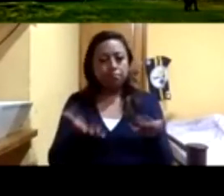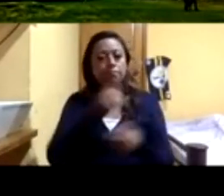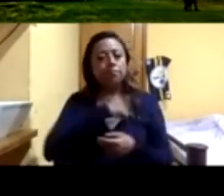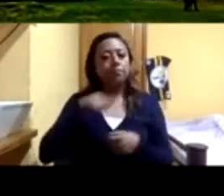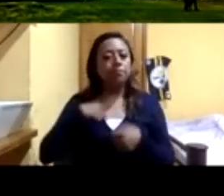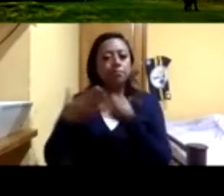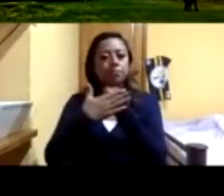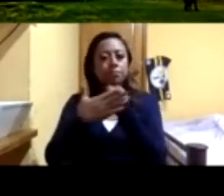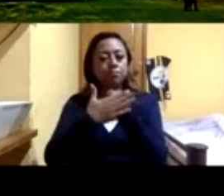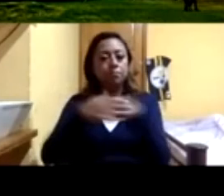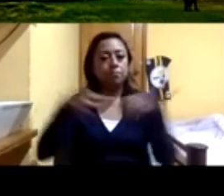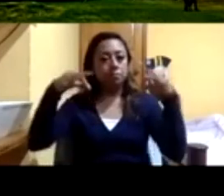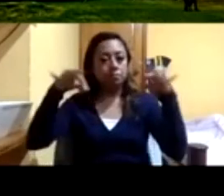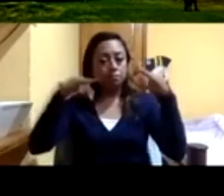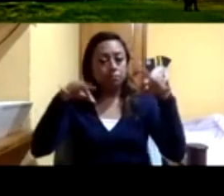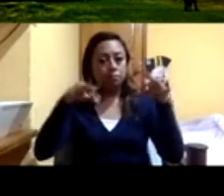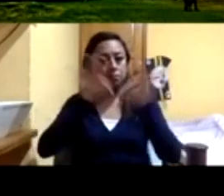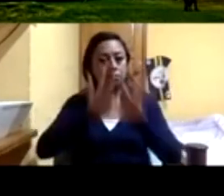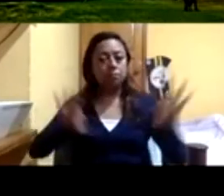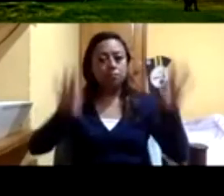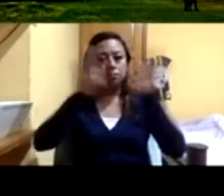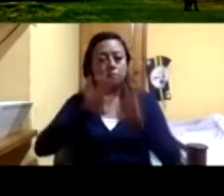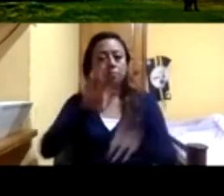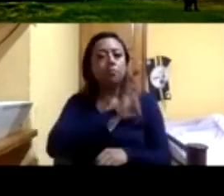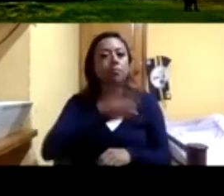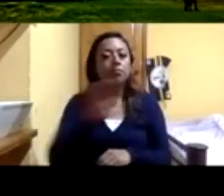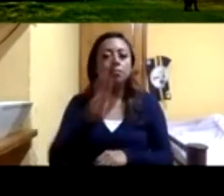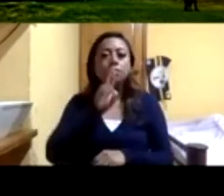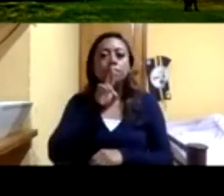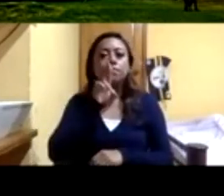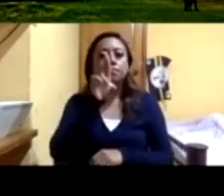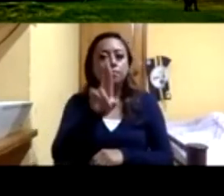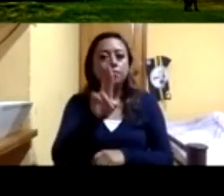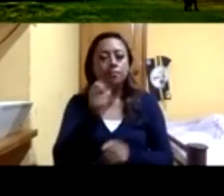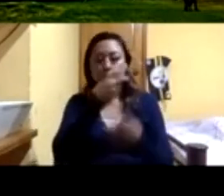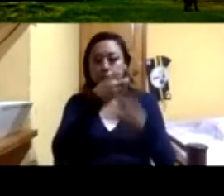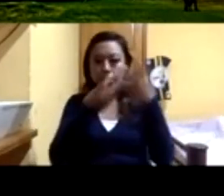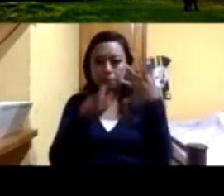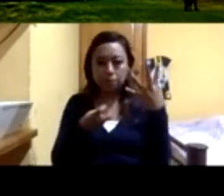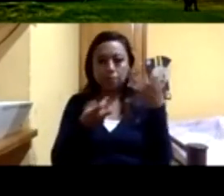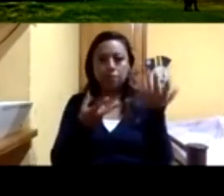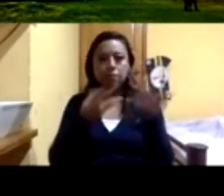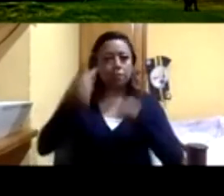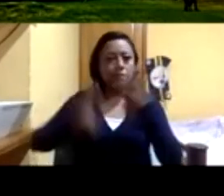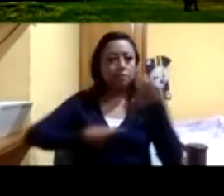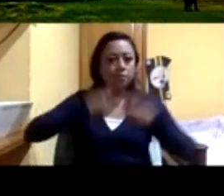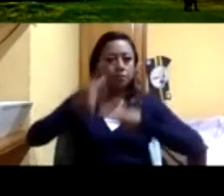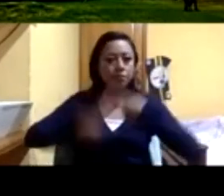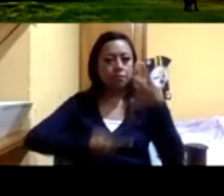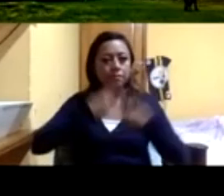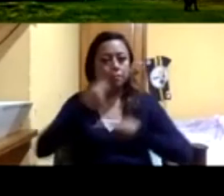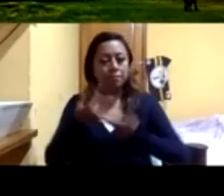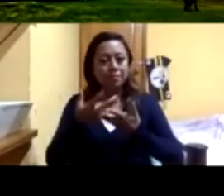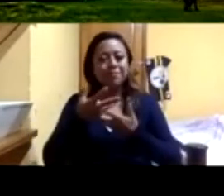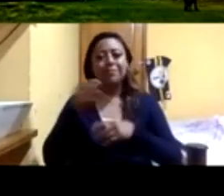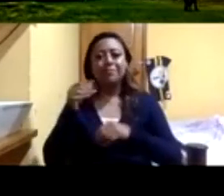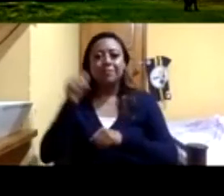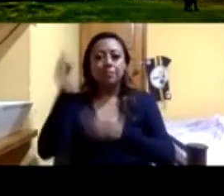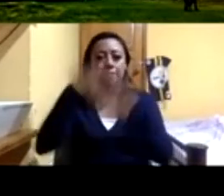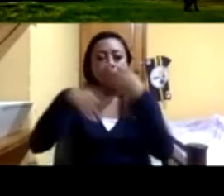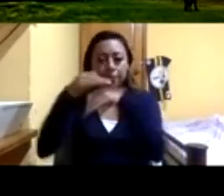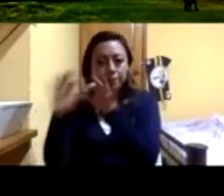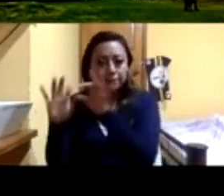un documento donde podamos dar respuesta a estas preguntas que nos han ido acercando. Y como